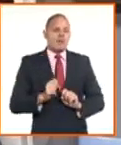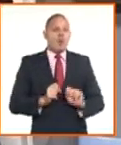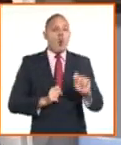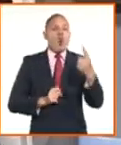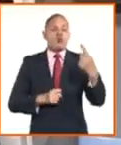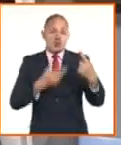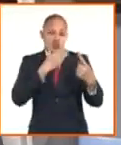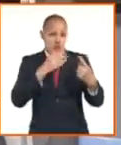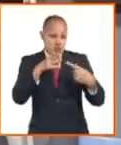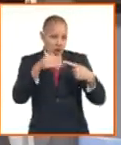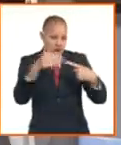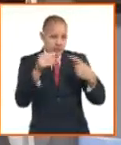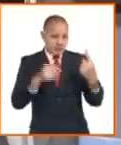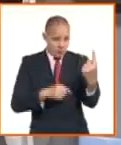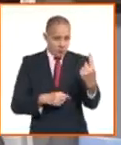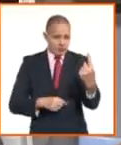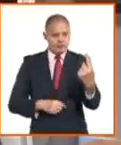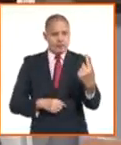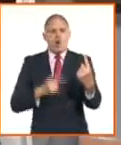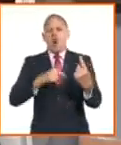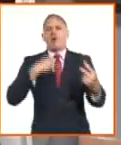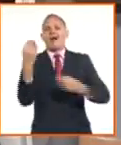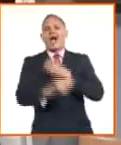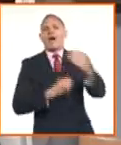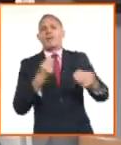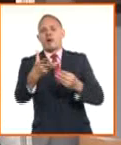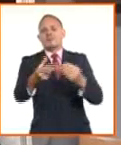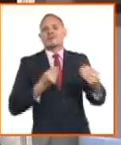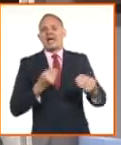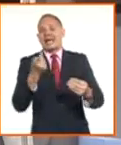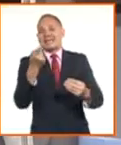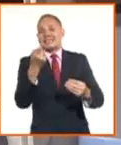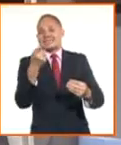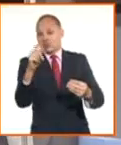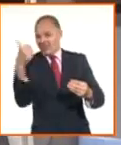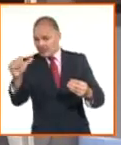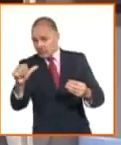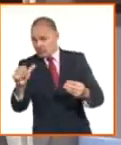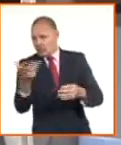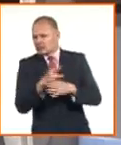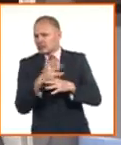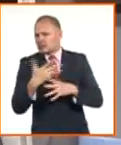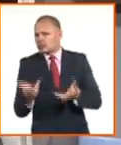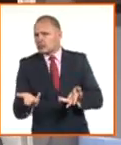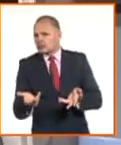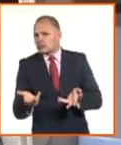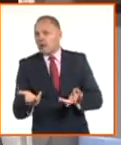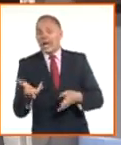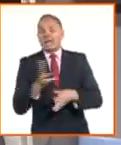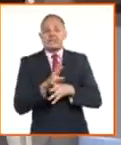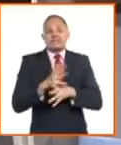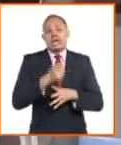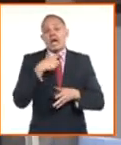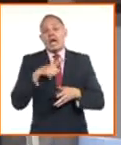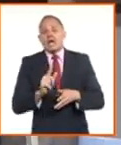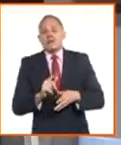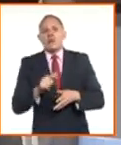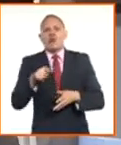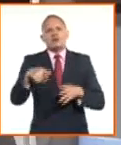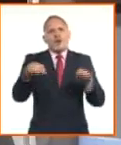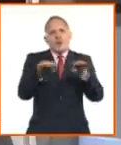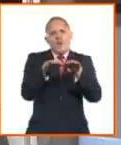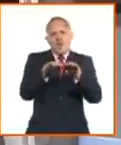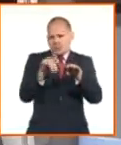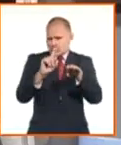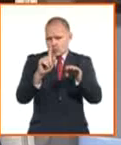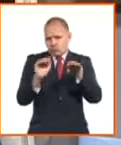comprar. Cuando iniciemos las operaciones de compra-venta, entonces vamos a ir manejando un tipo de cambio que equilibre la oferta con